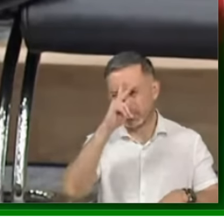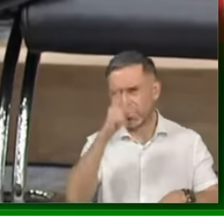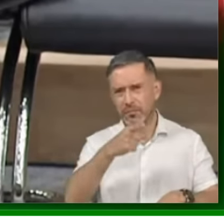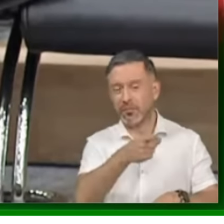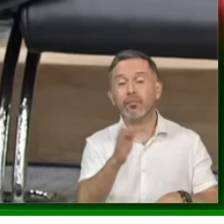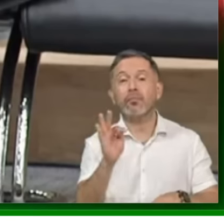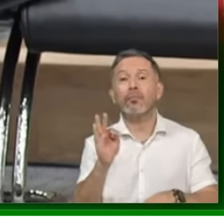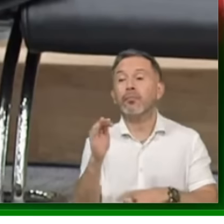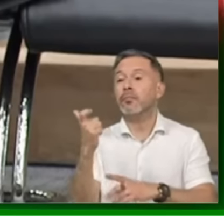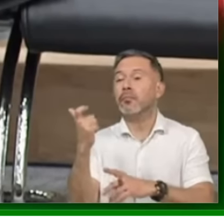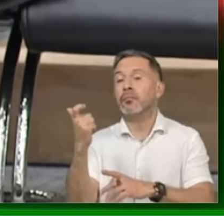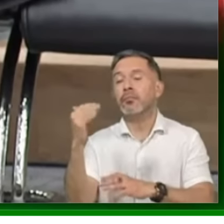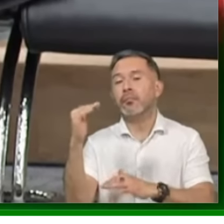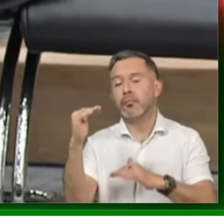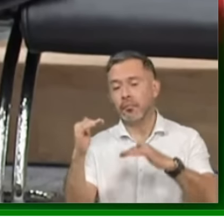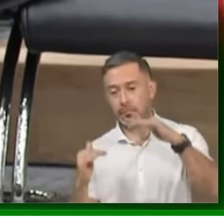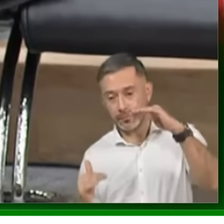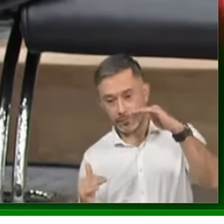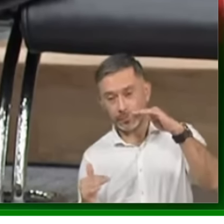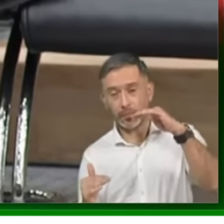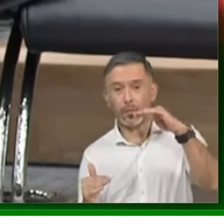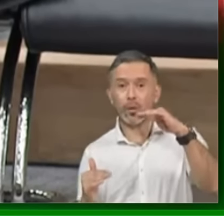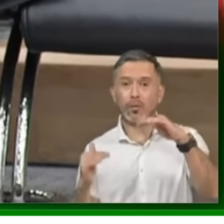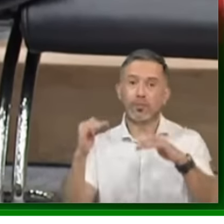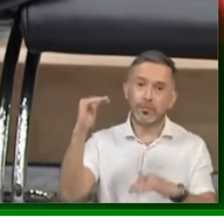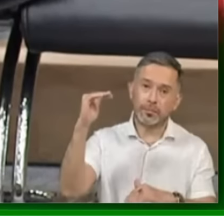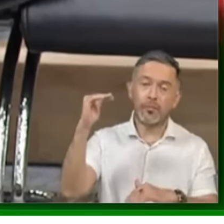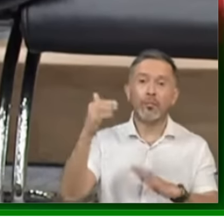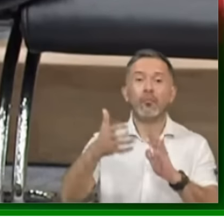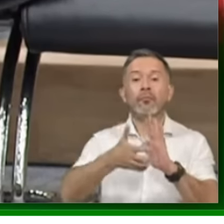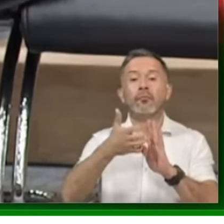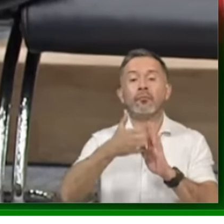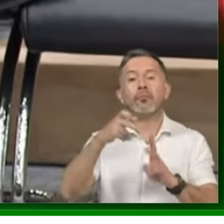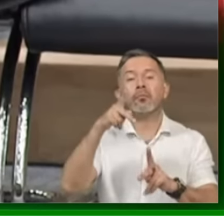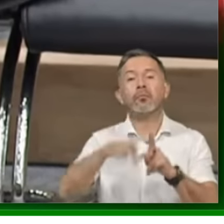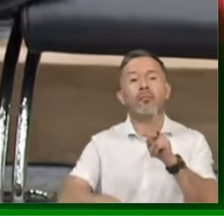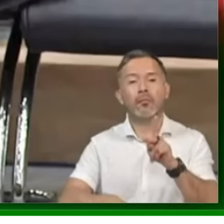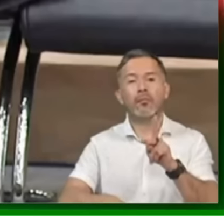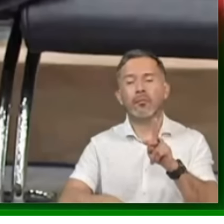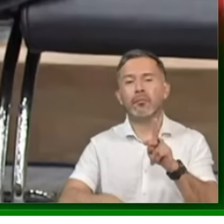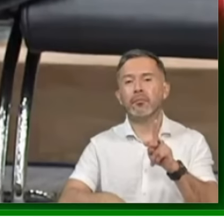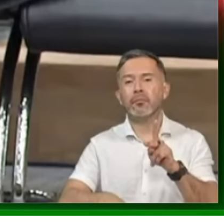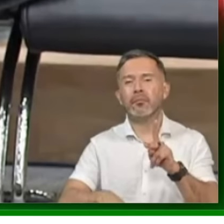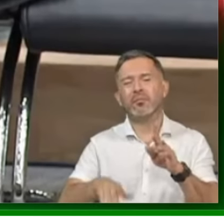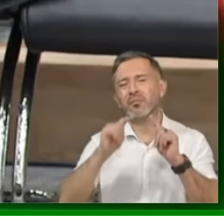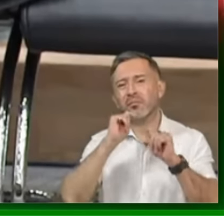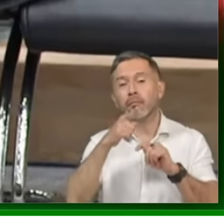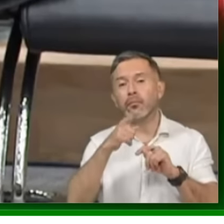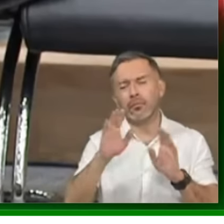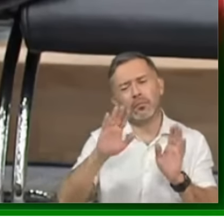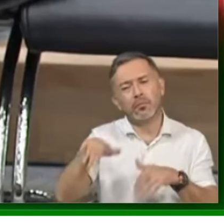baja o sube o una obra no se concluye estamos hablando de Vidas